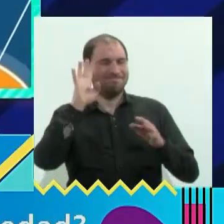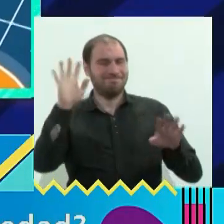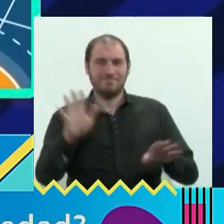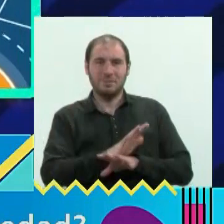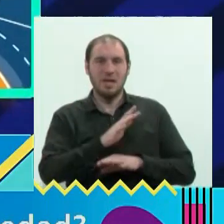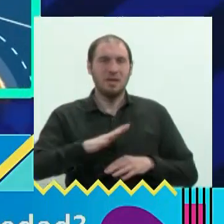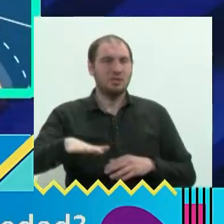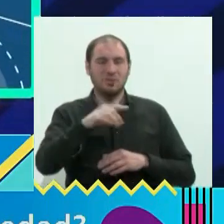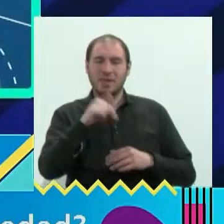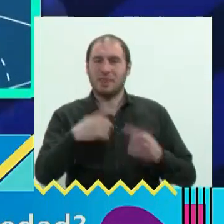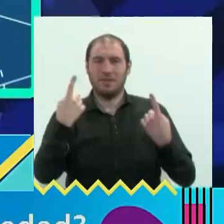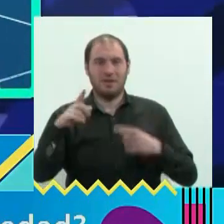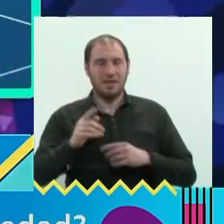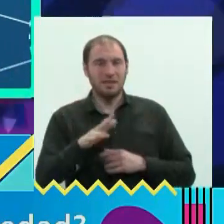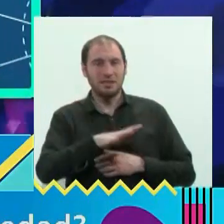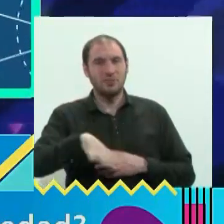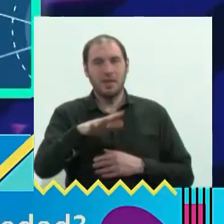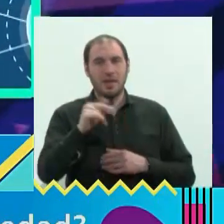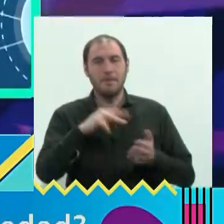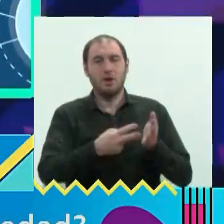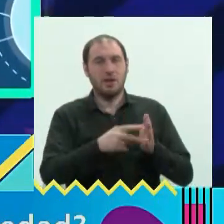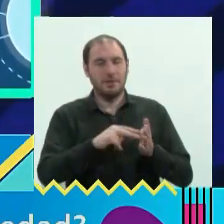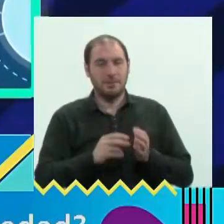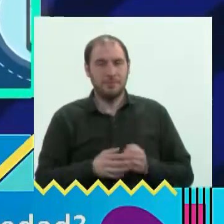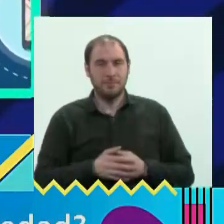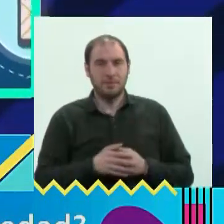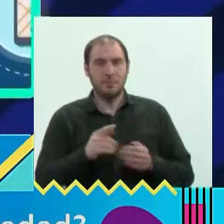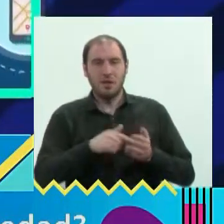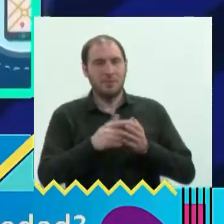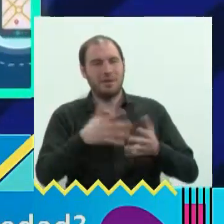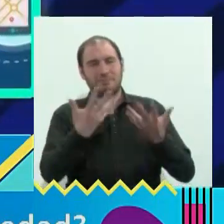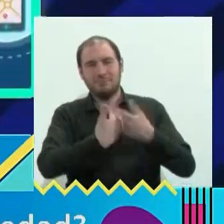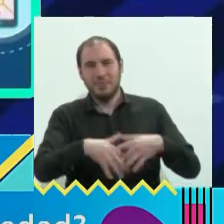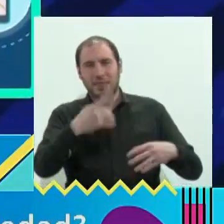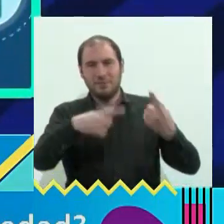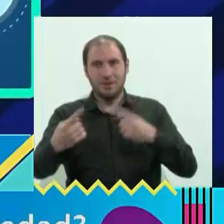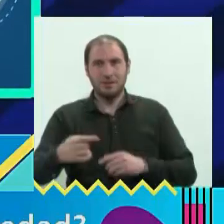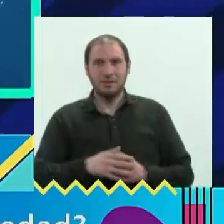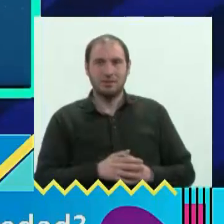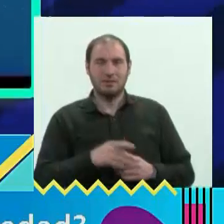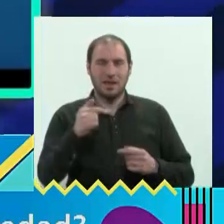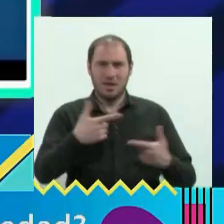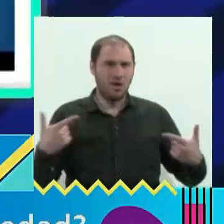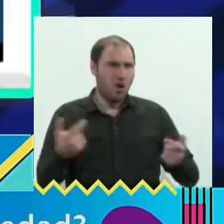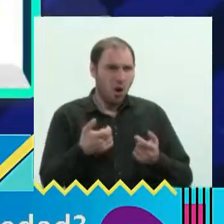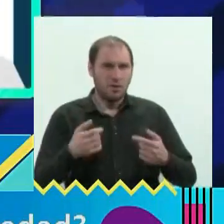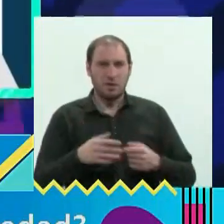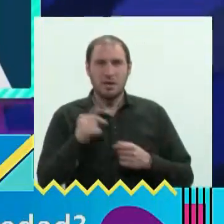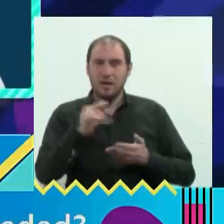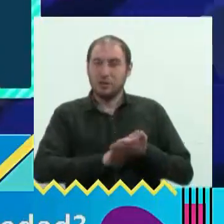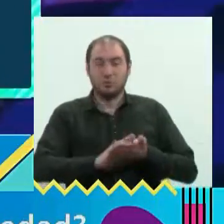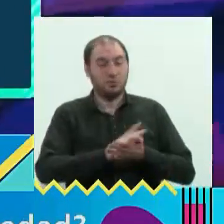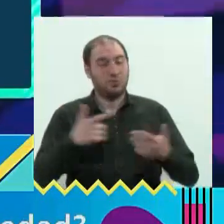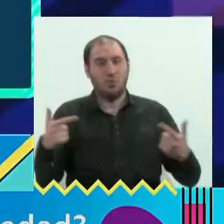ciudad no es eso, ¿eh? La ciudad es un problema, es un mosaico donde se producen contradicciones y hay que resolver